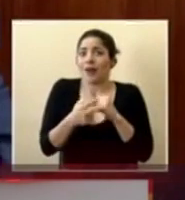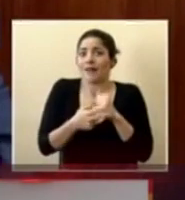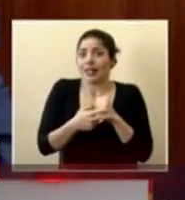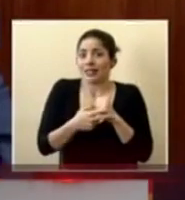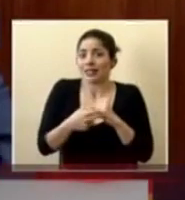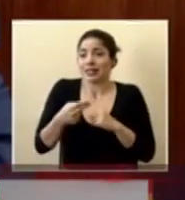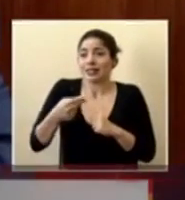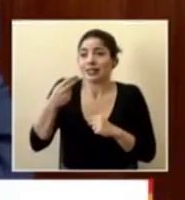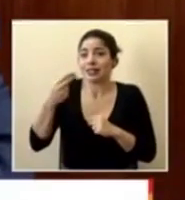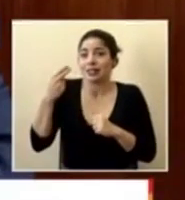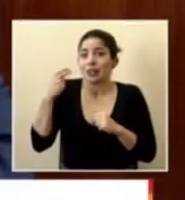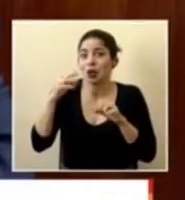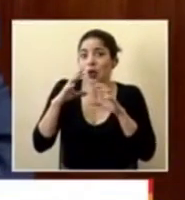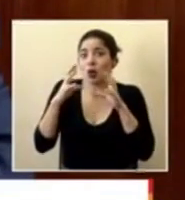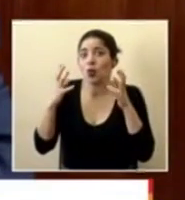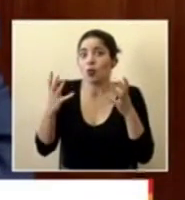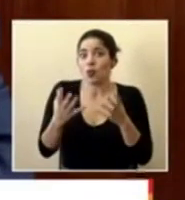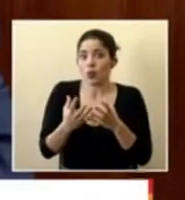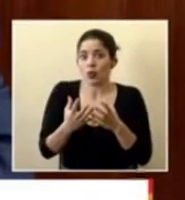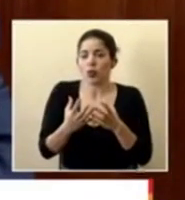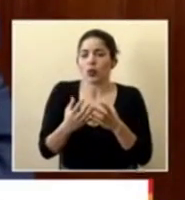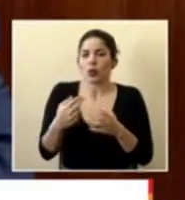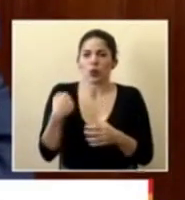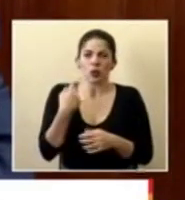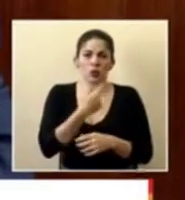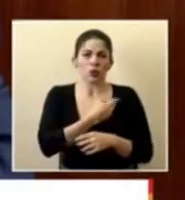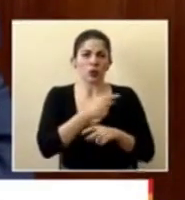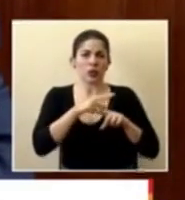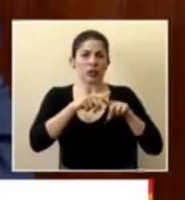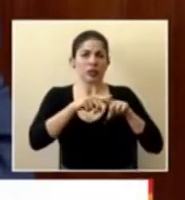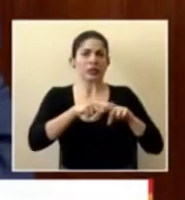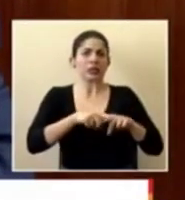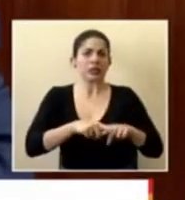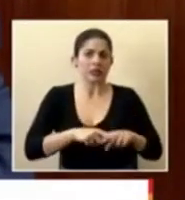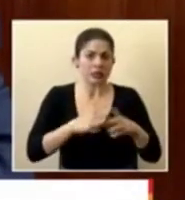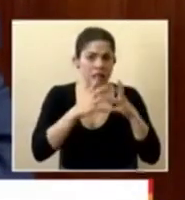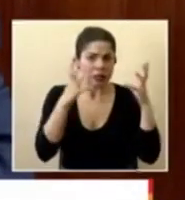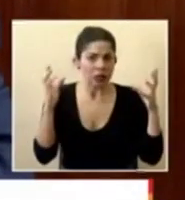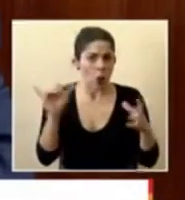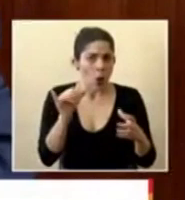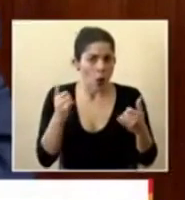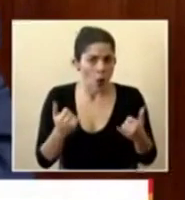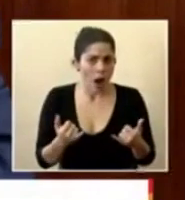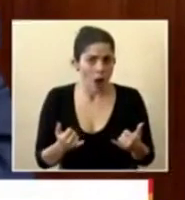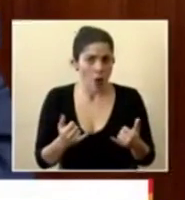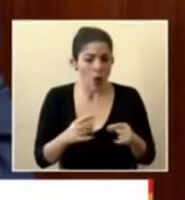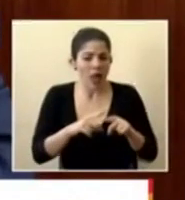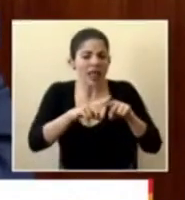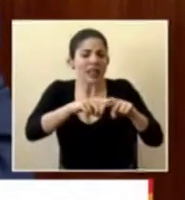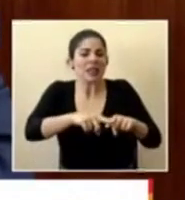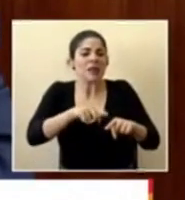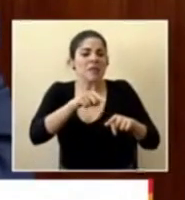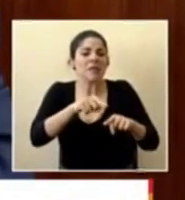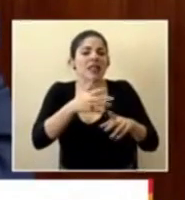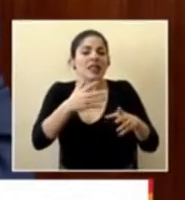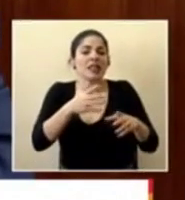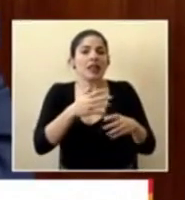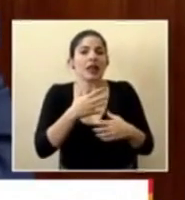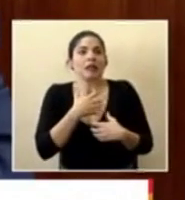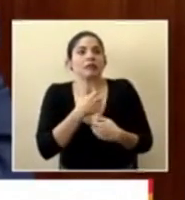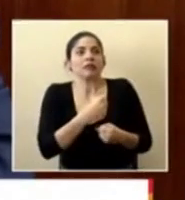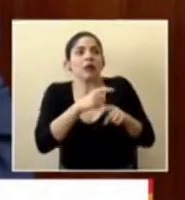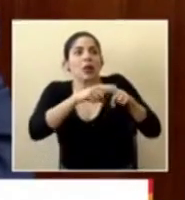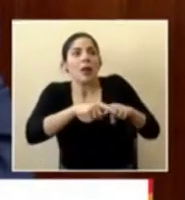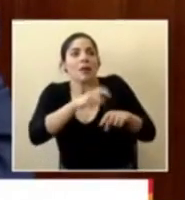planeta hemos dependido tanto, como lo estamos haciendo hoy mismo, sobre nuestros profesionales de la